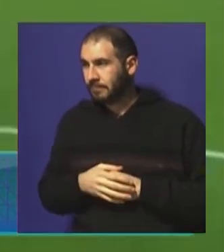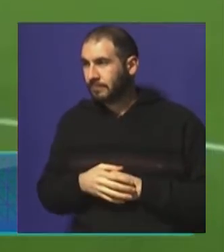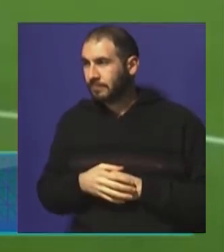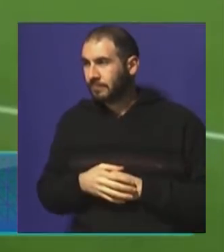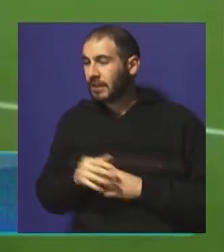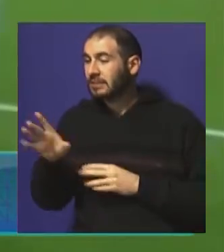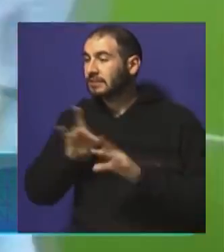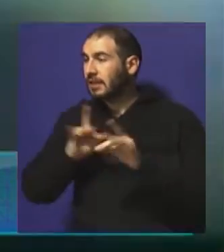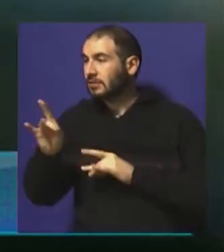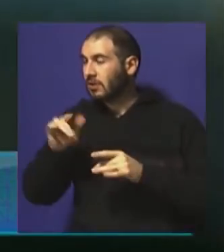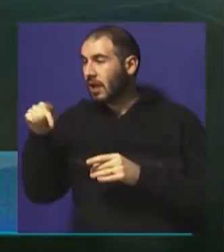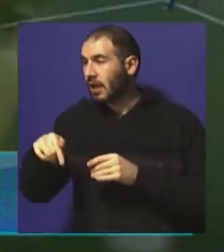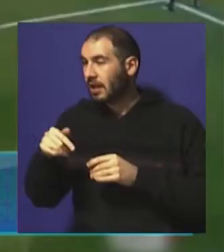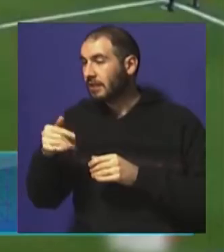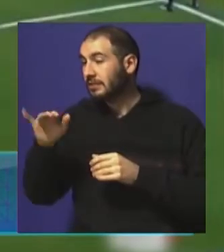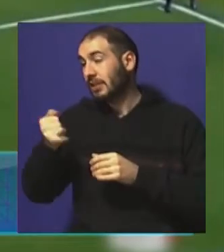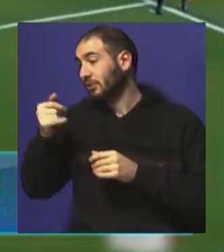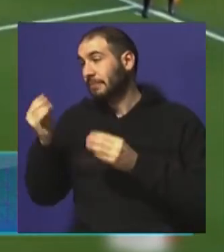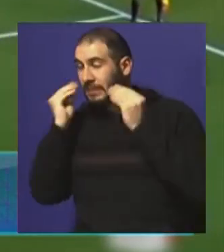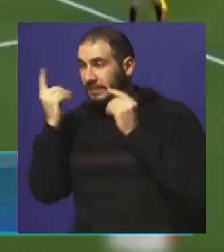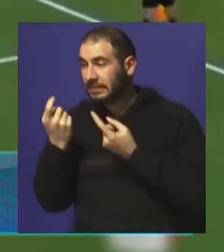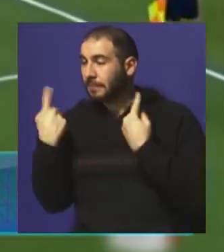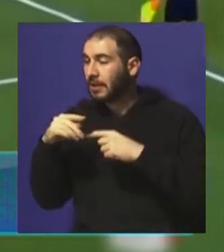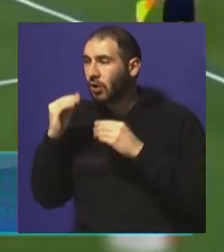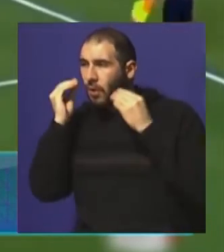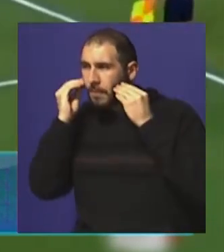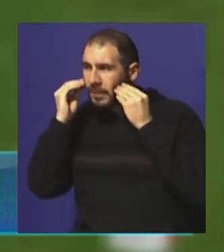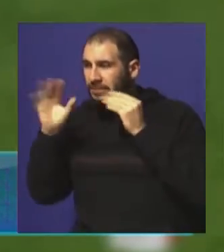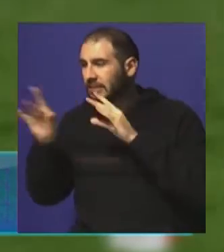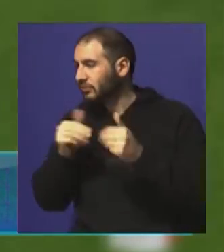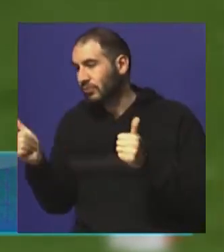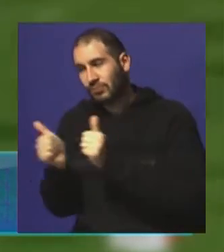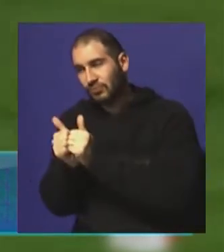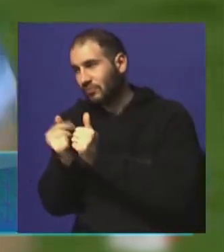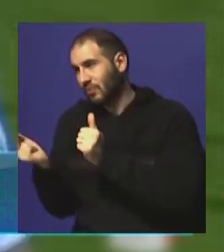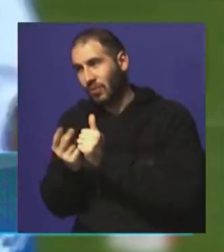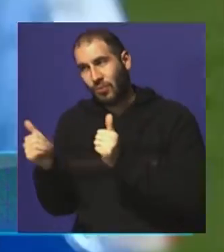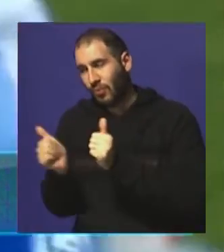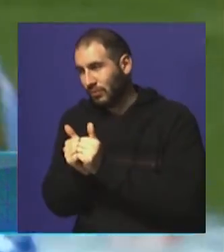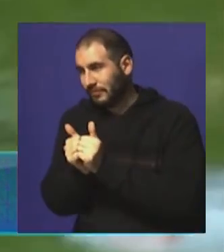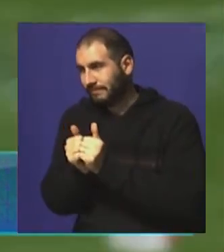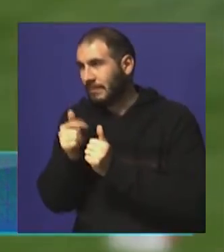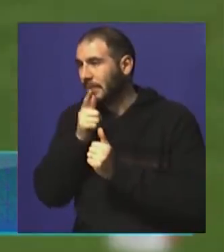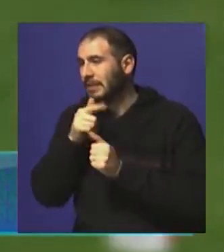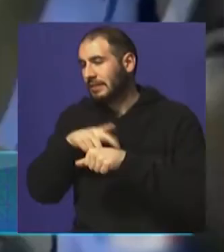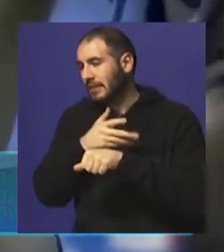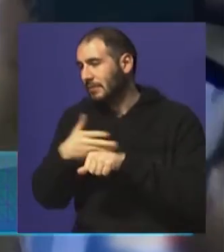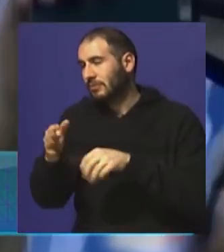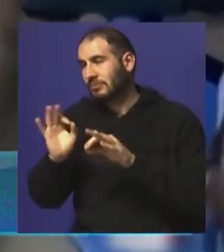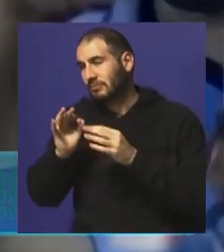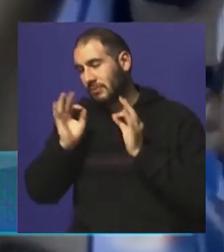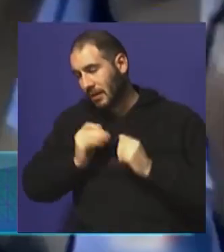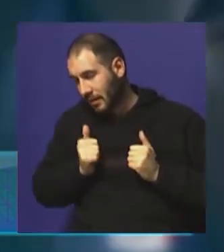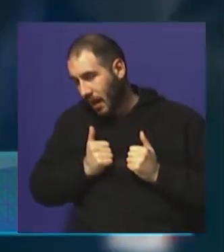la selección no puede estar sin Messi, pero Messi tampoco puede estar sin la selección. Creo que se va a tomar un tiempo sabático, por